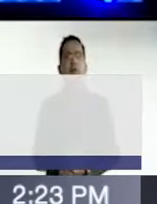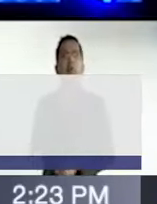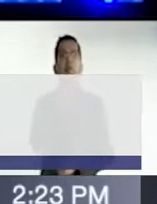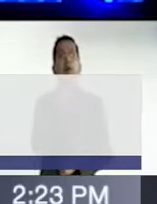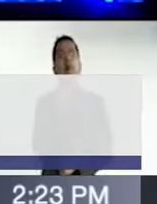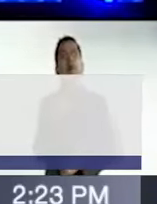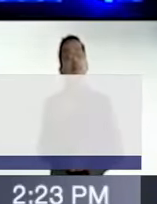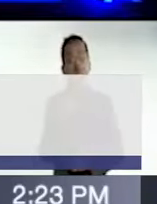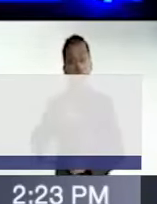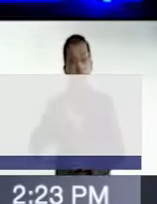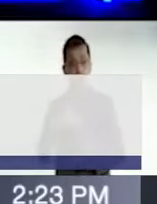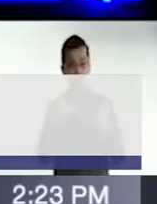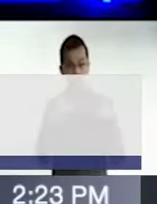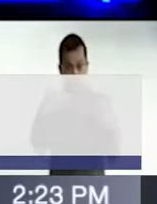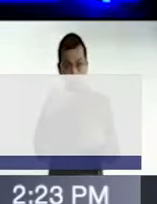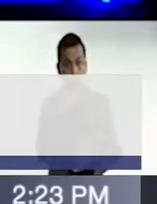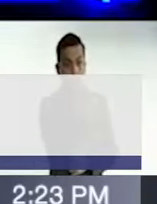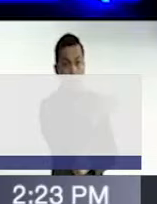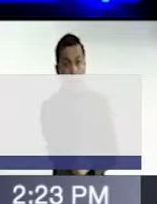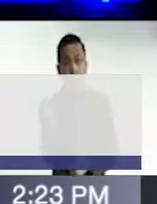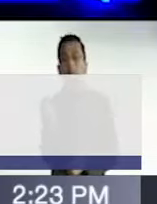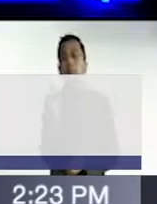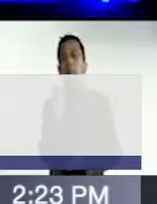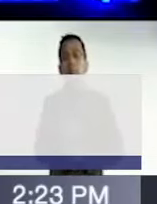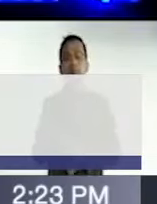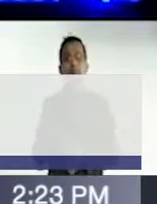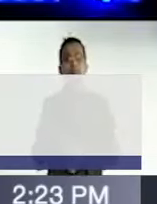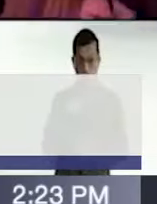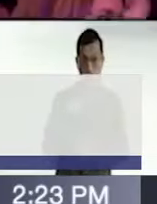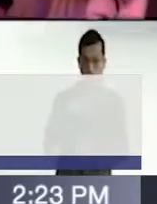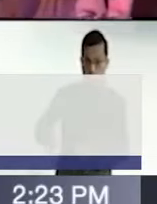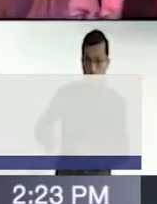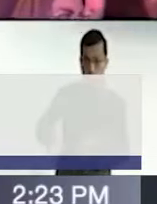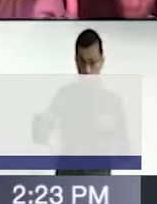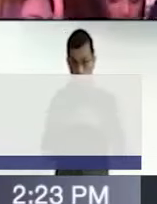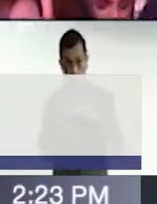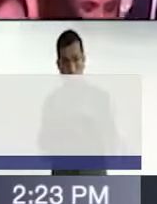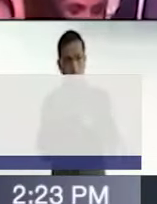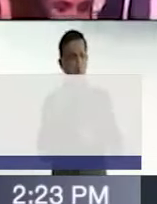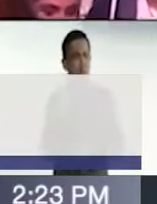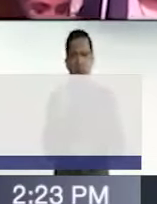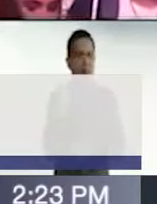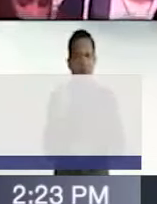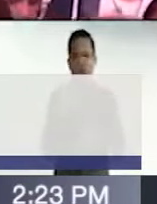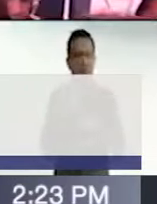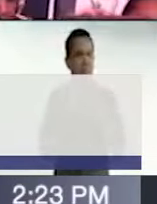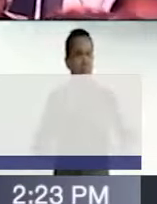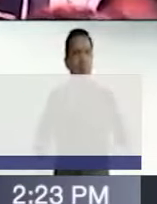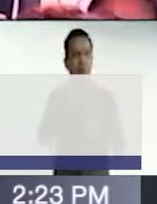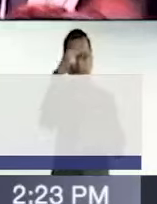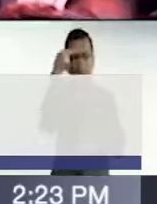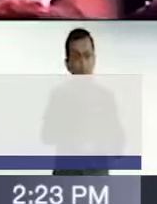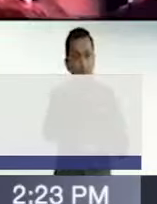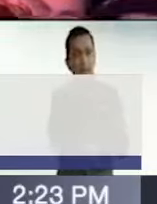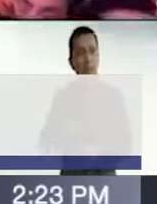cambios fuertes. En momentos de crisis se requiere decisión. Y yo lo que hoy digo es: o tomamos estas decisiones fuertes